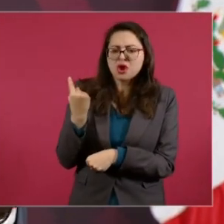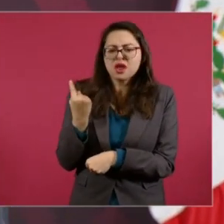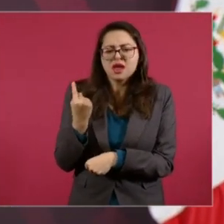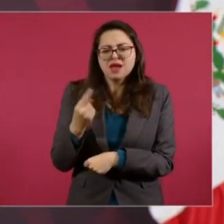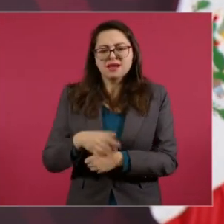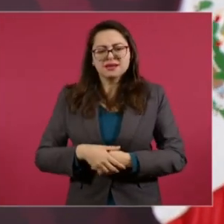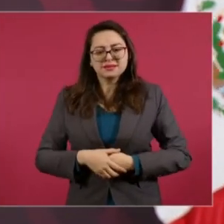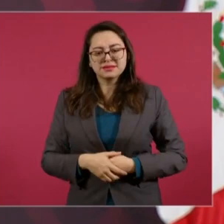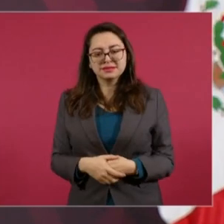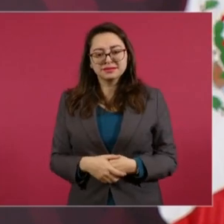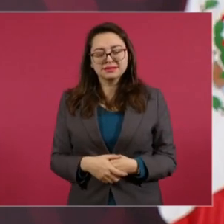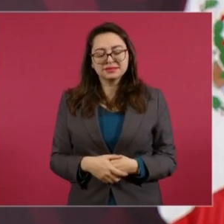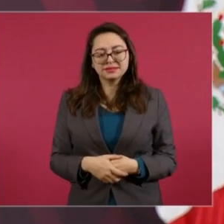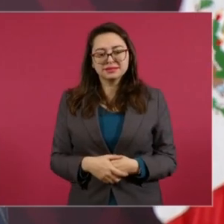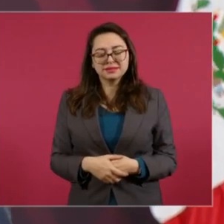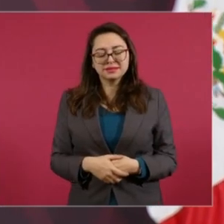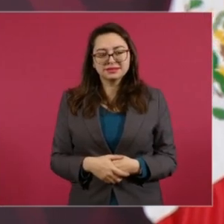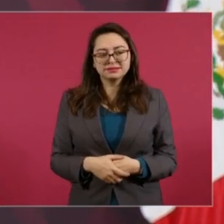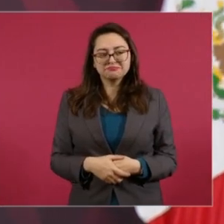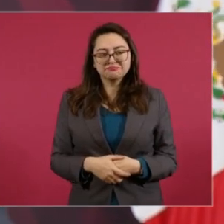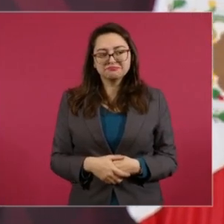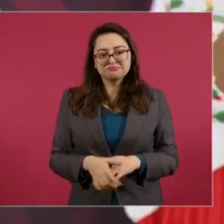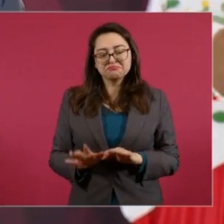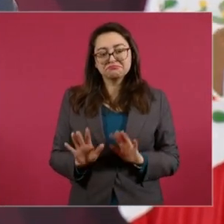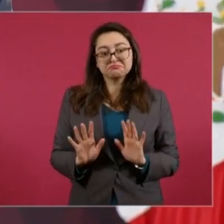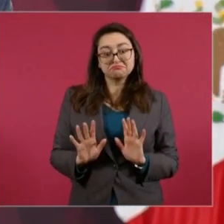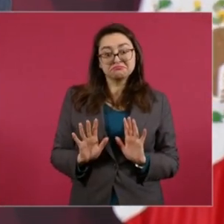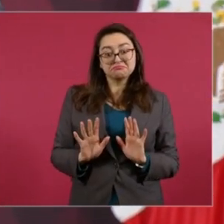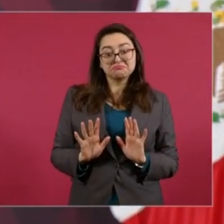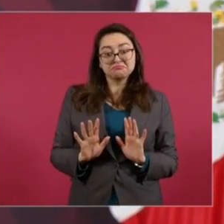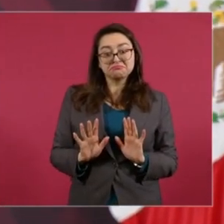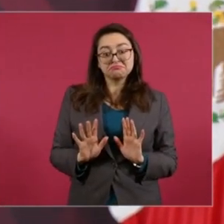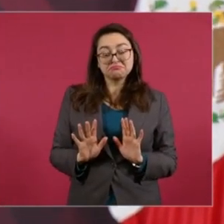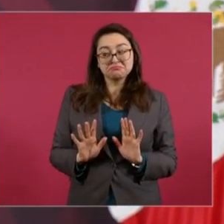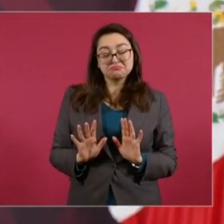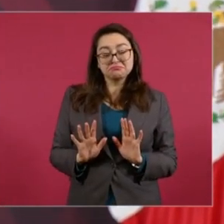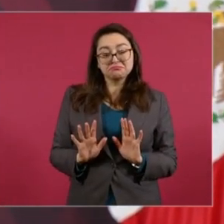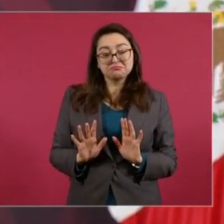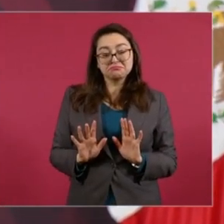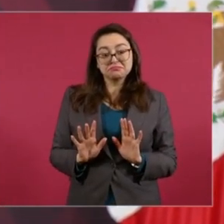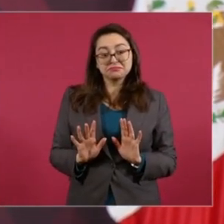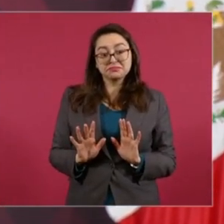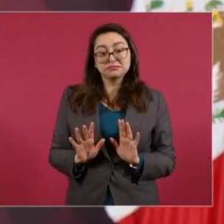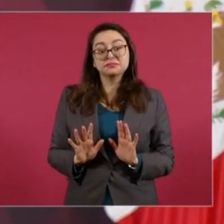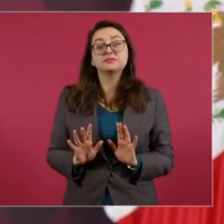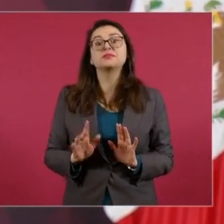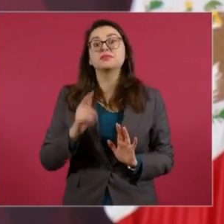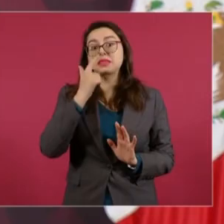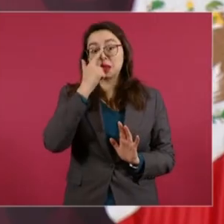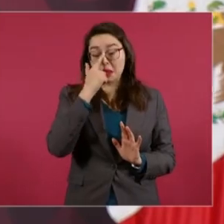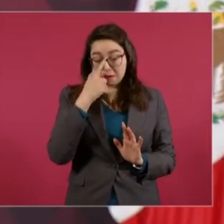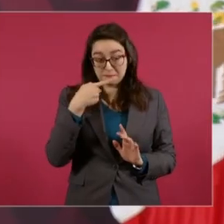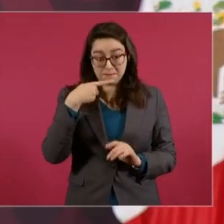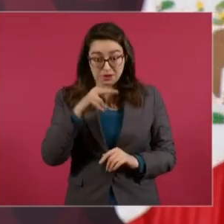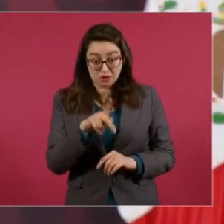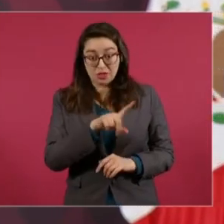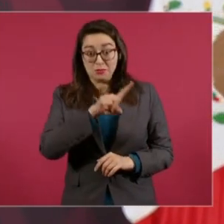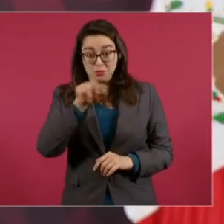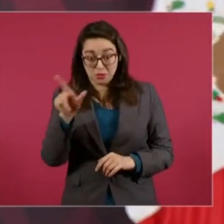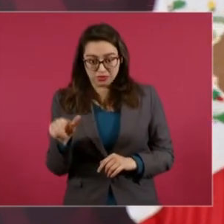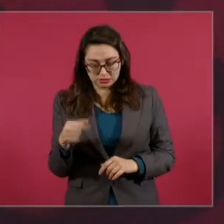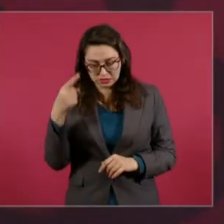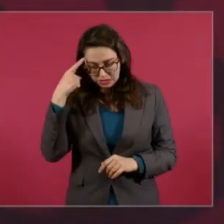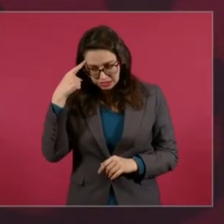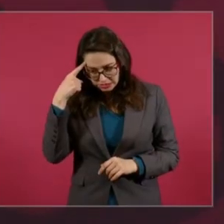Ah, pero inmediatamente de eso, porque atando hilos,